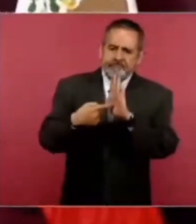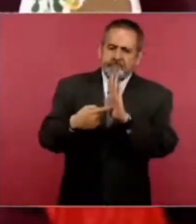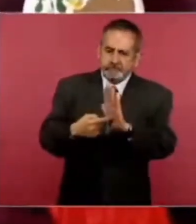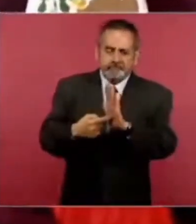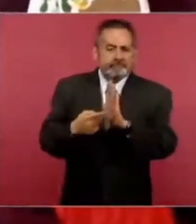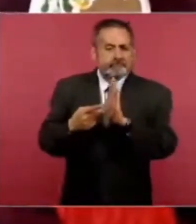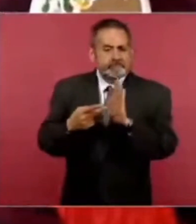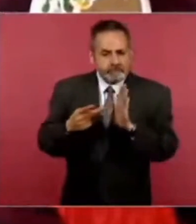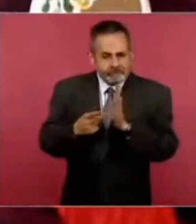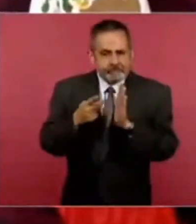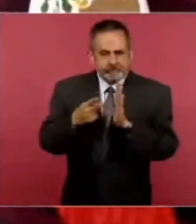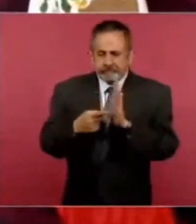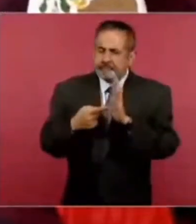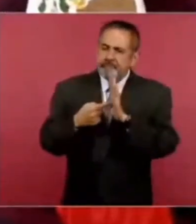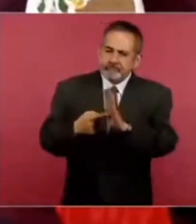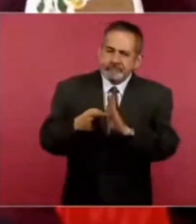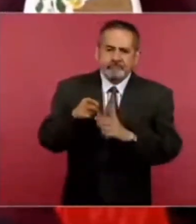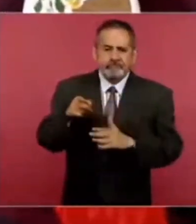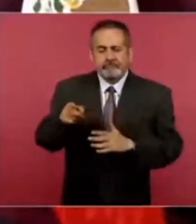a